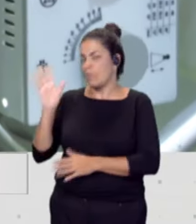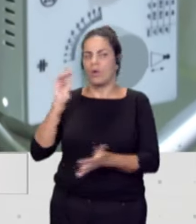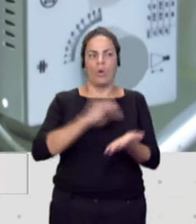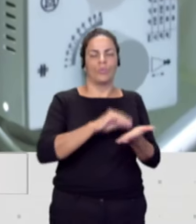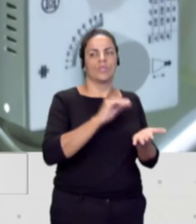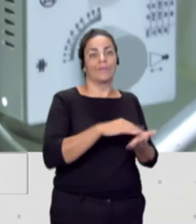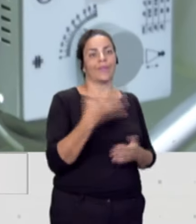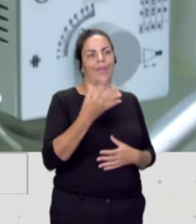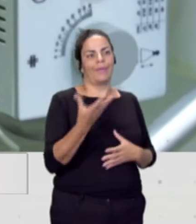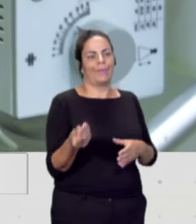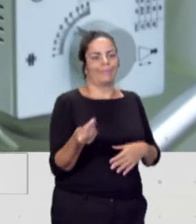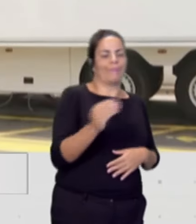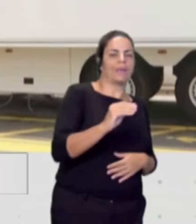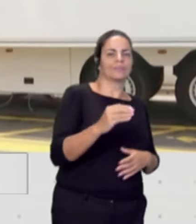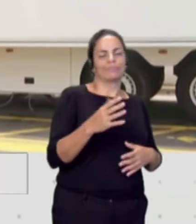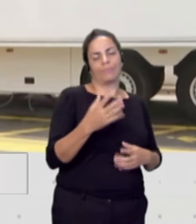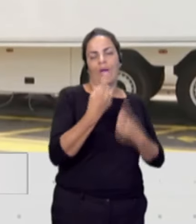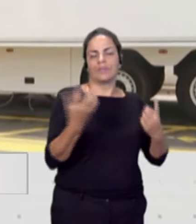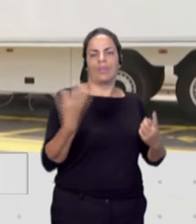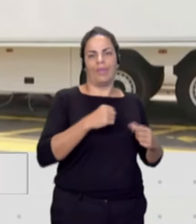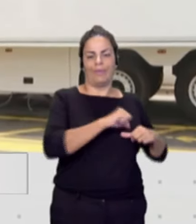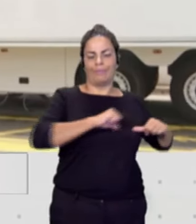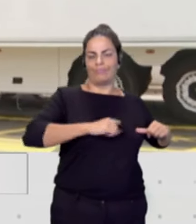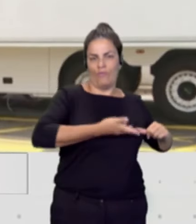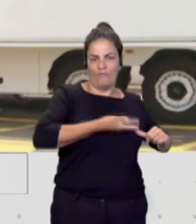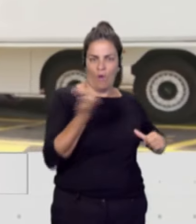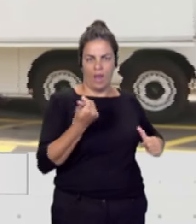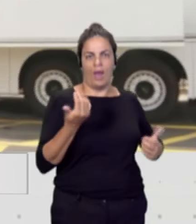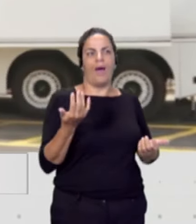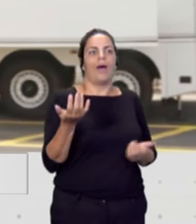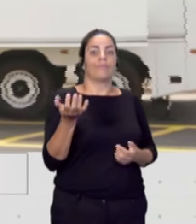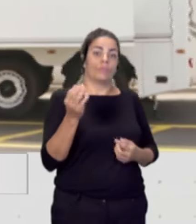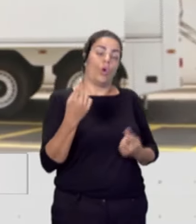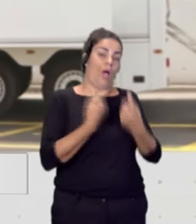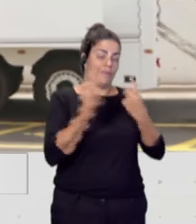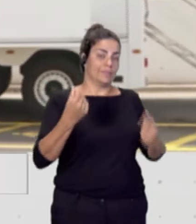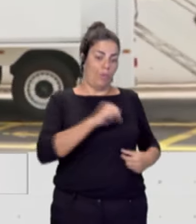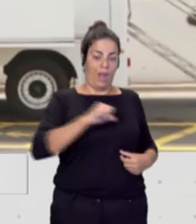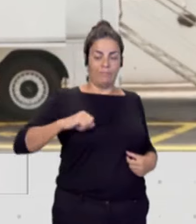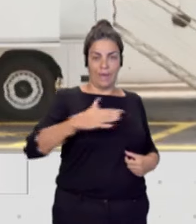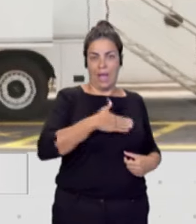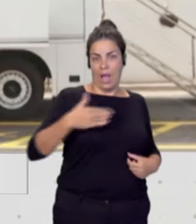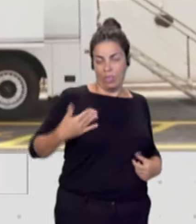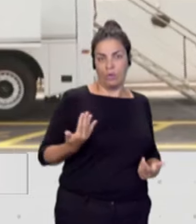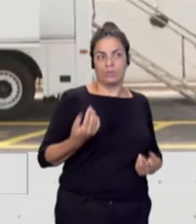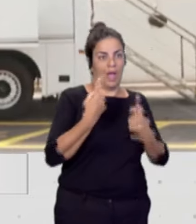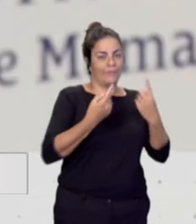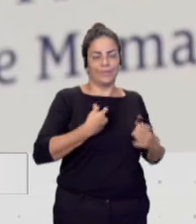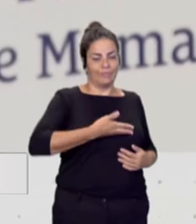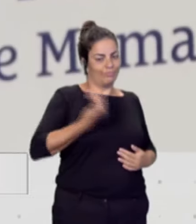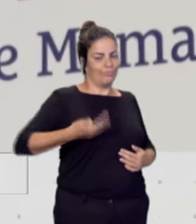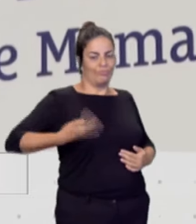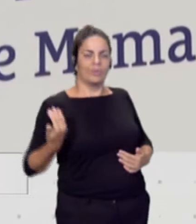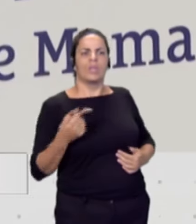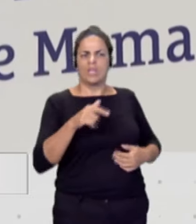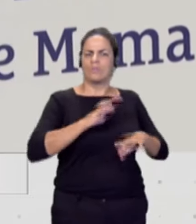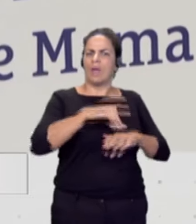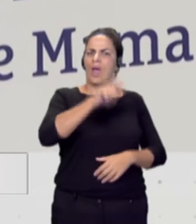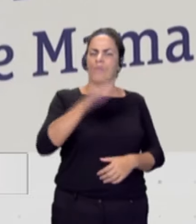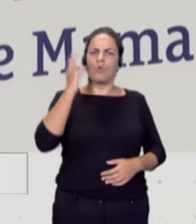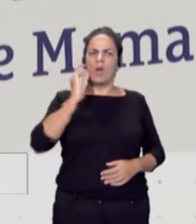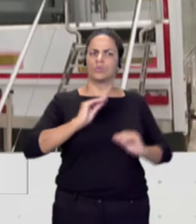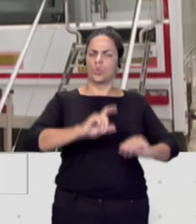añadido que puede ser una mastectomía, incluso a veces bilateral, y eso también en cuanto a la autoestima de la mujer, puede hacer